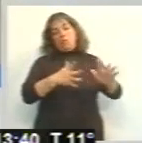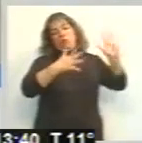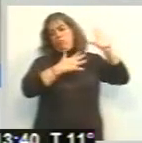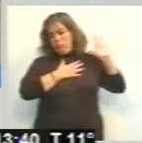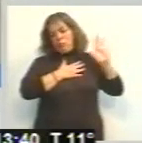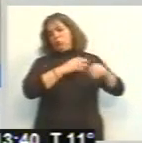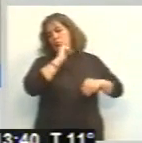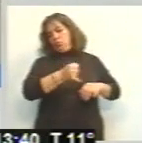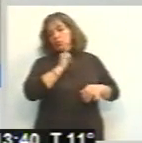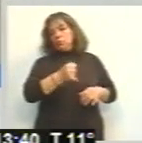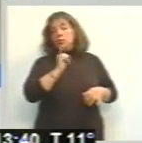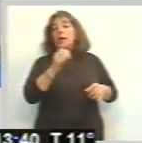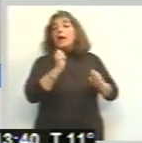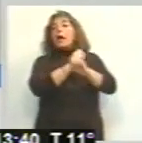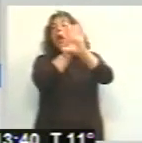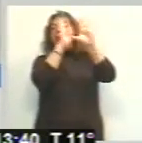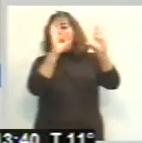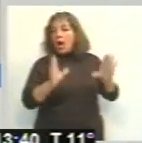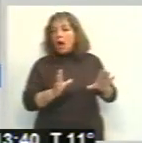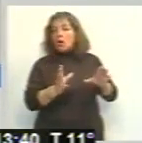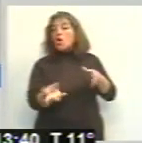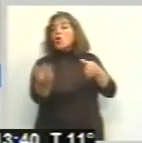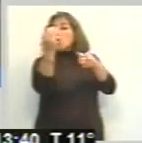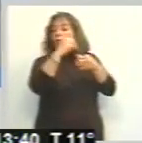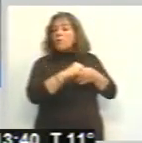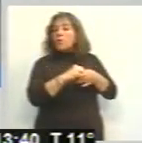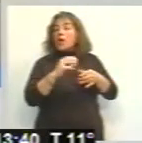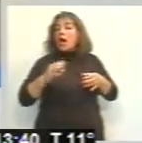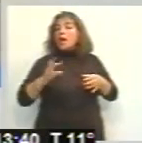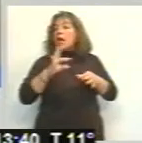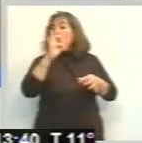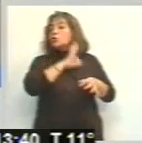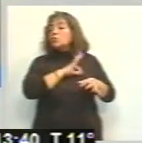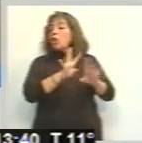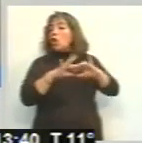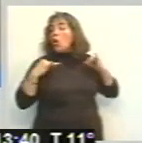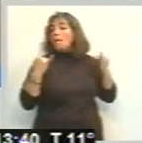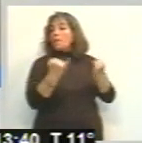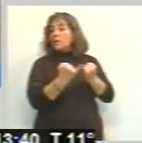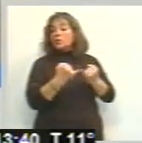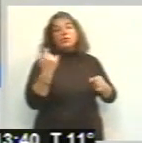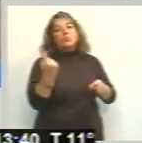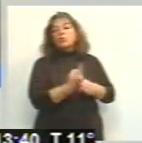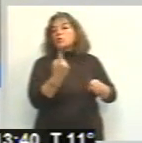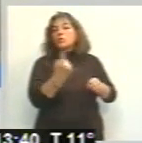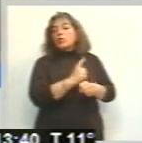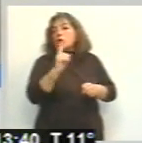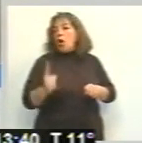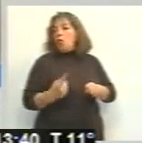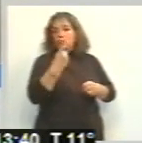que incorporar la totalidad del sueldo de bolsillo al cálculo del aguinaldo no era posible hacerlo de una sola